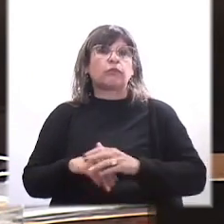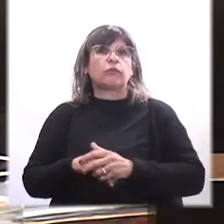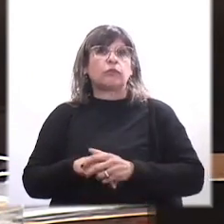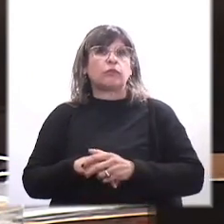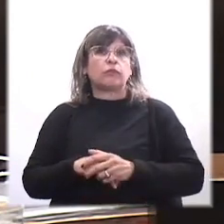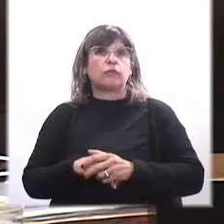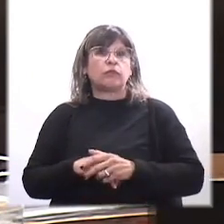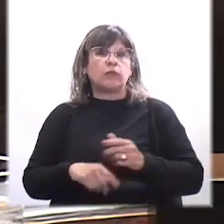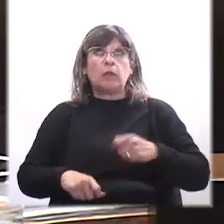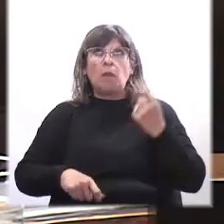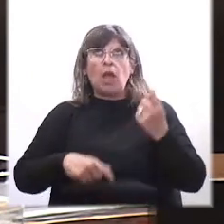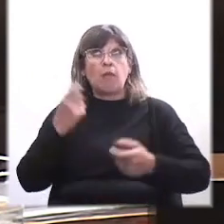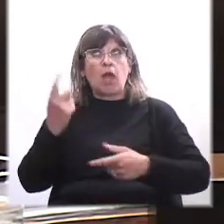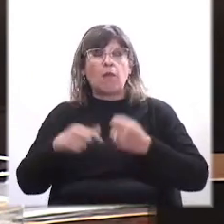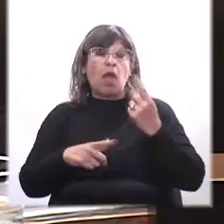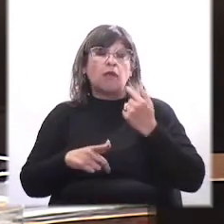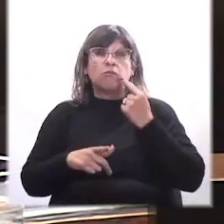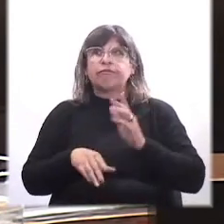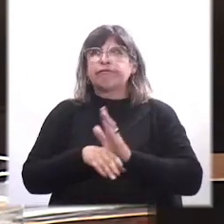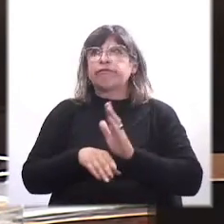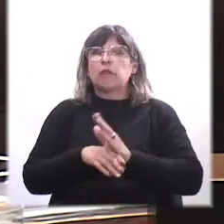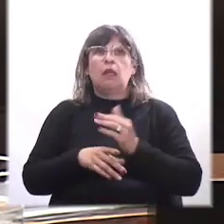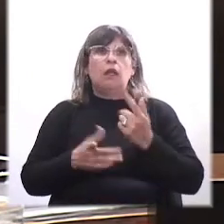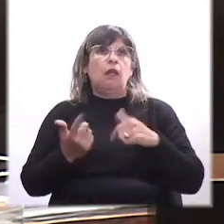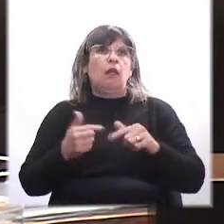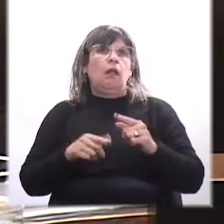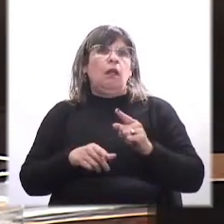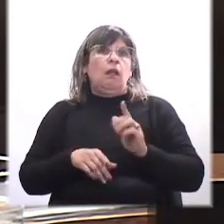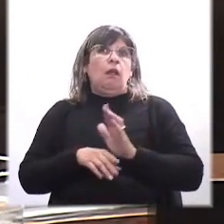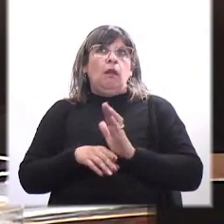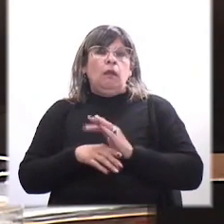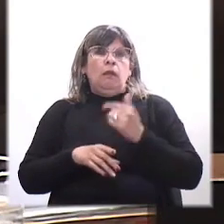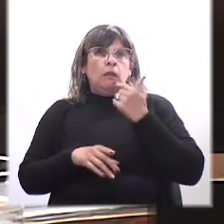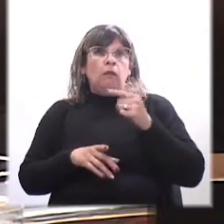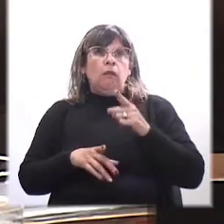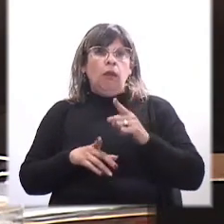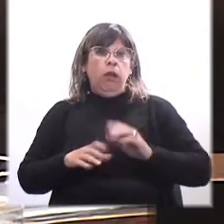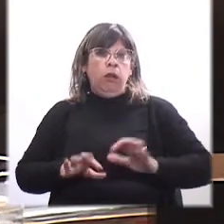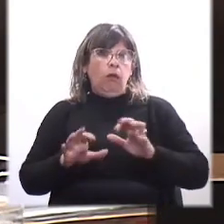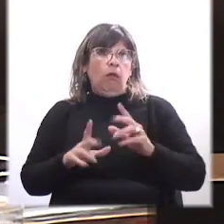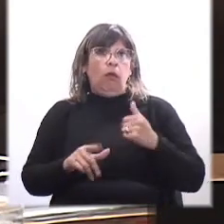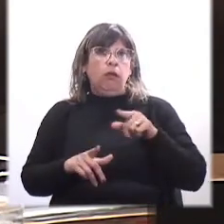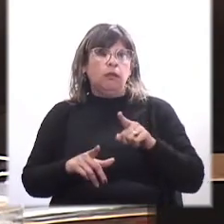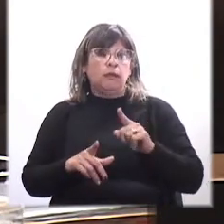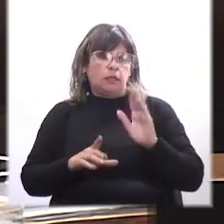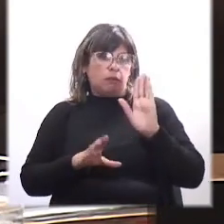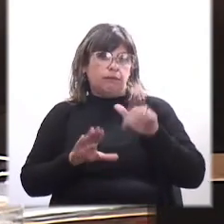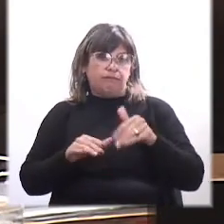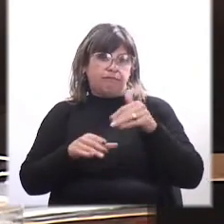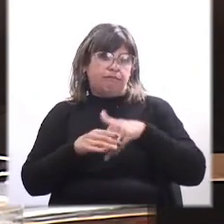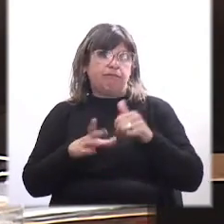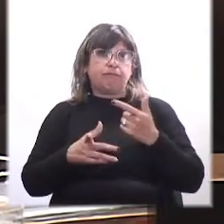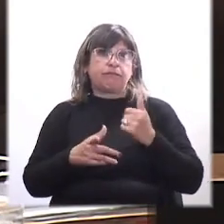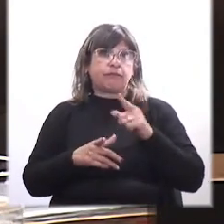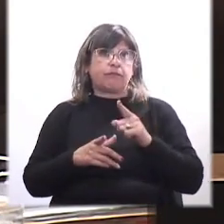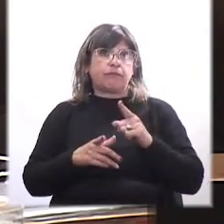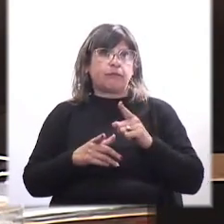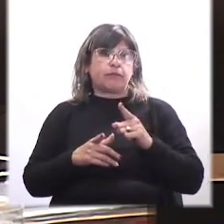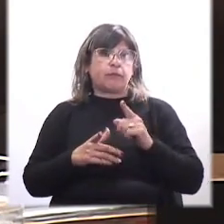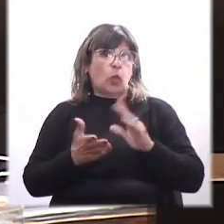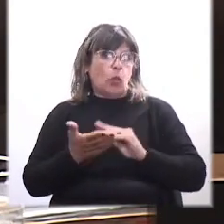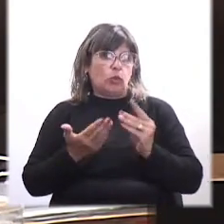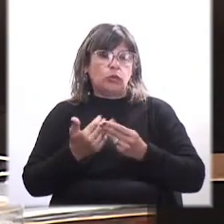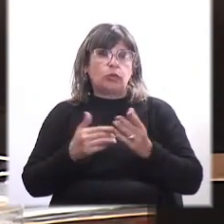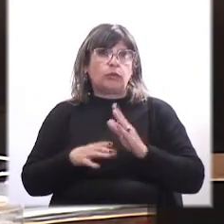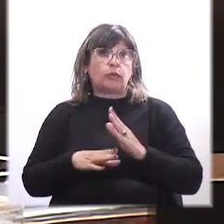nivel de despilfarro como se tratase de una suerte de funcionarios privilegiados pertenecientes a un emprendimiento que